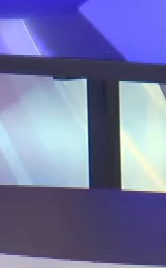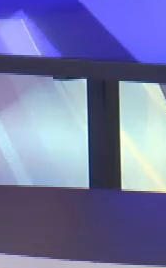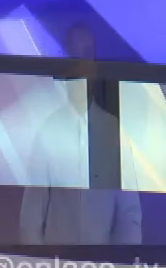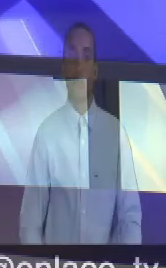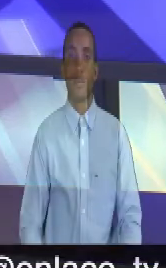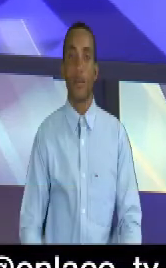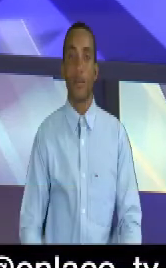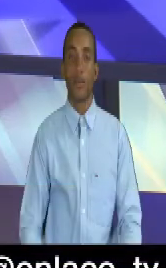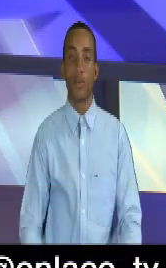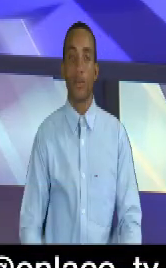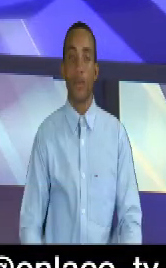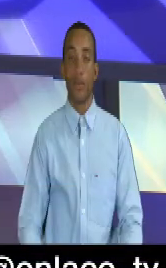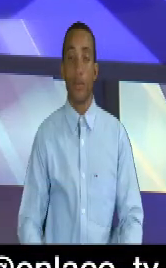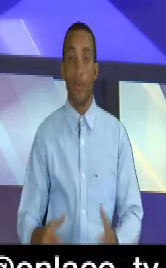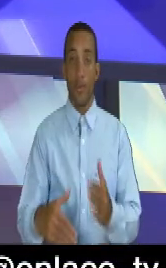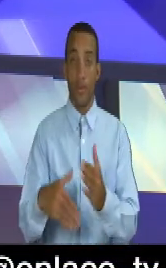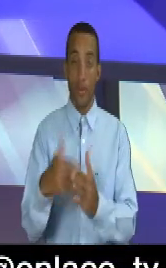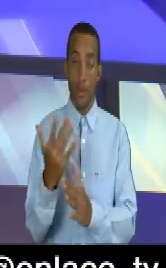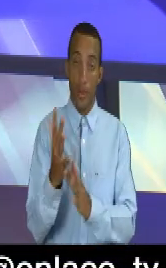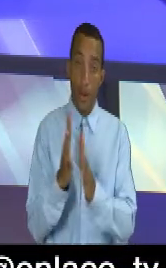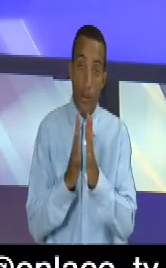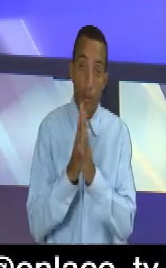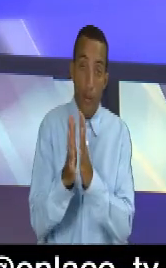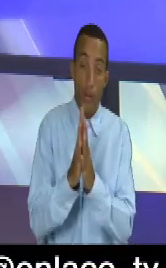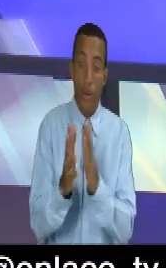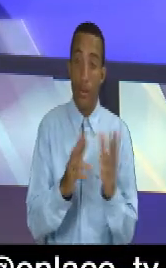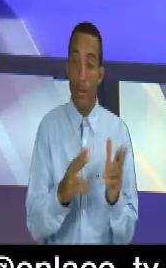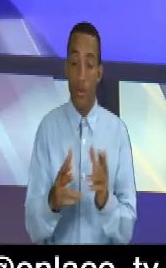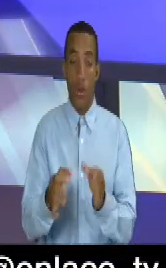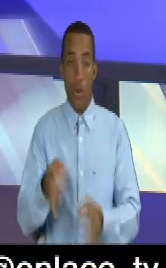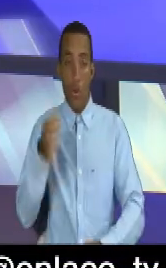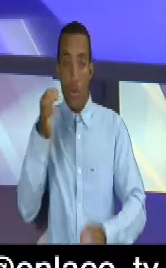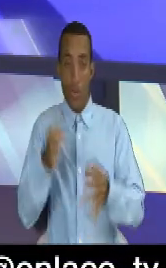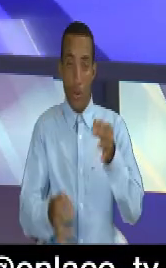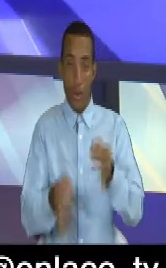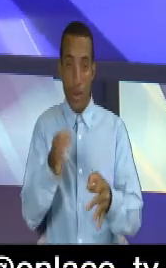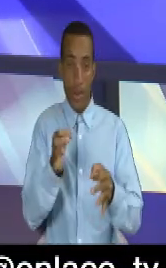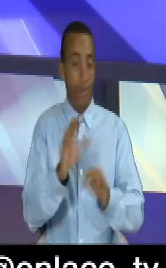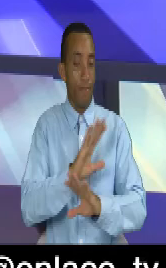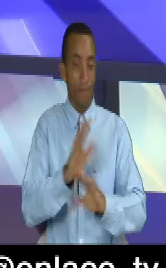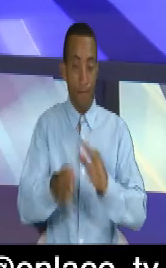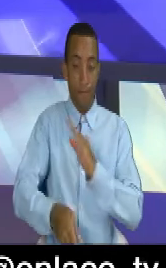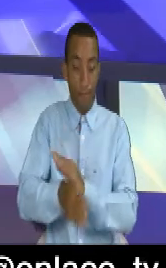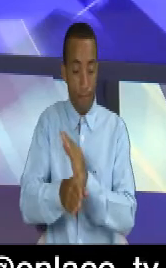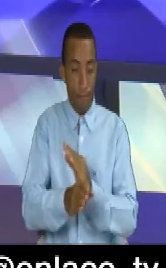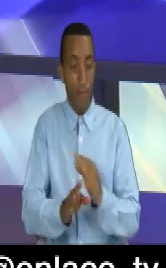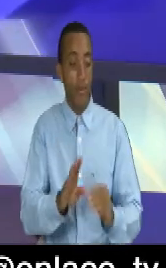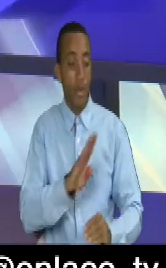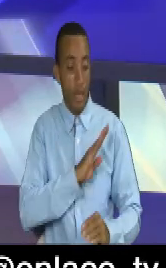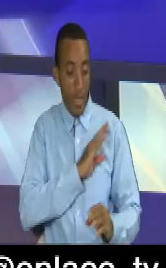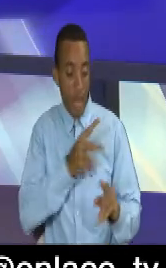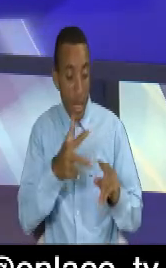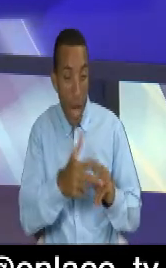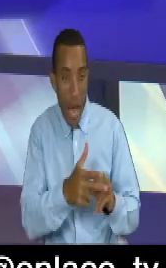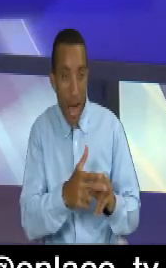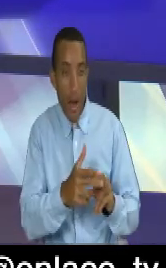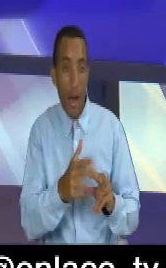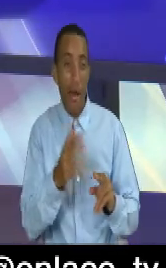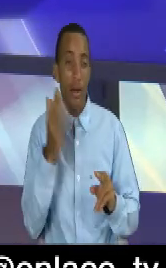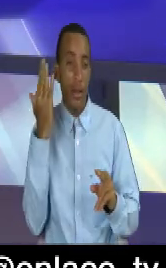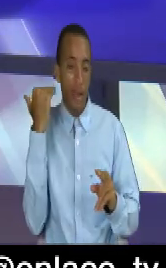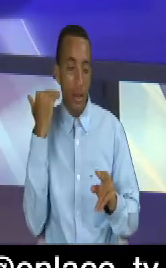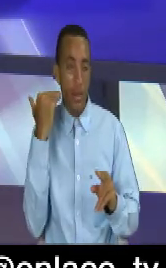Iniciamos con el desarrollo de nuestra información. Juez levanta suspensión de la medida revocatoria que se ha dado por parte de un